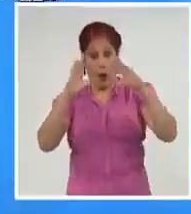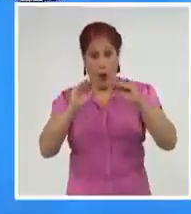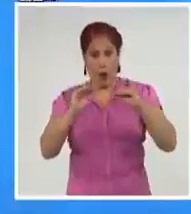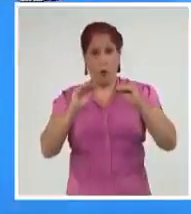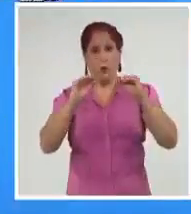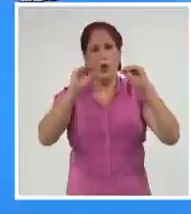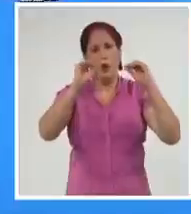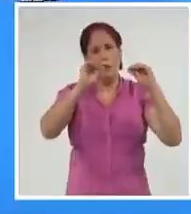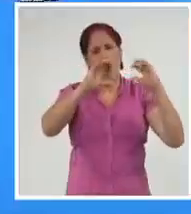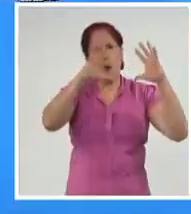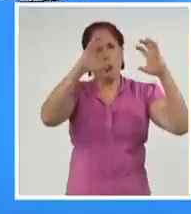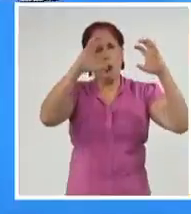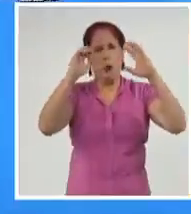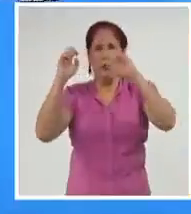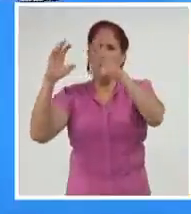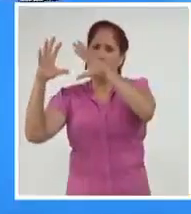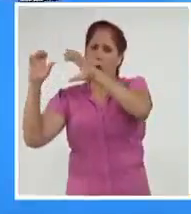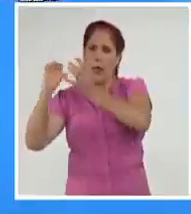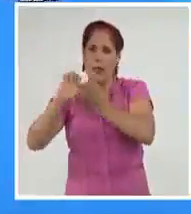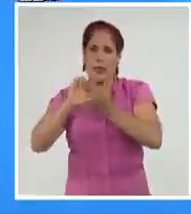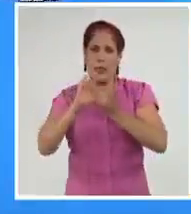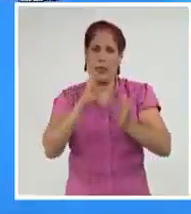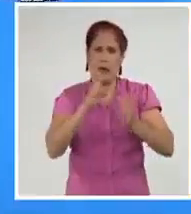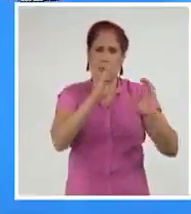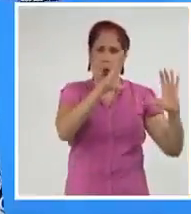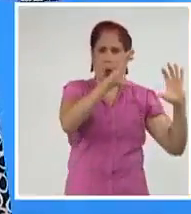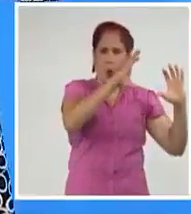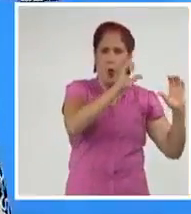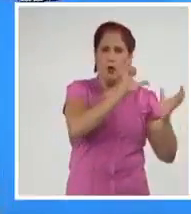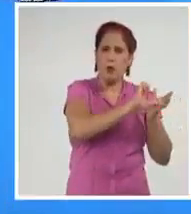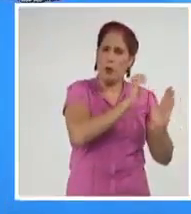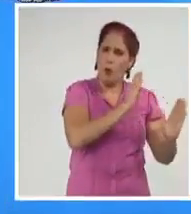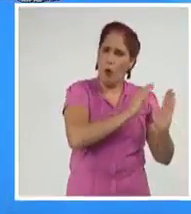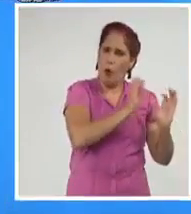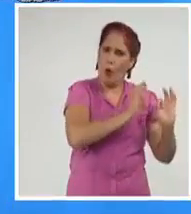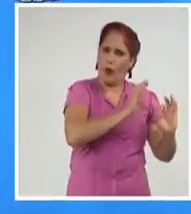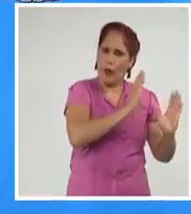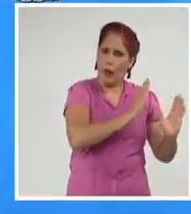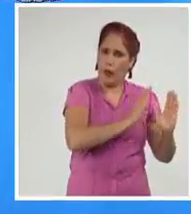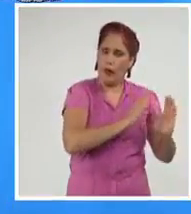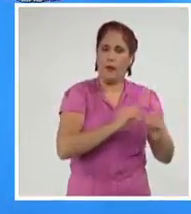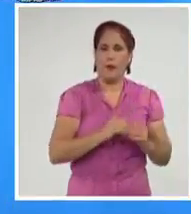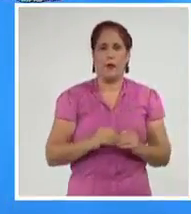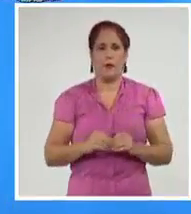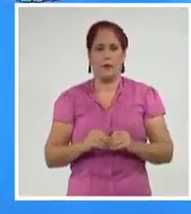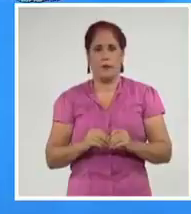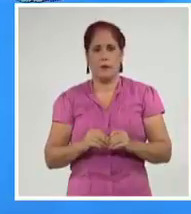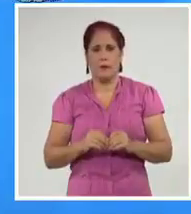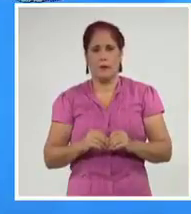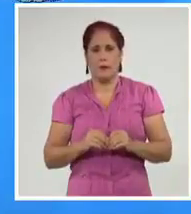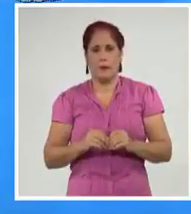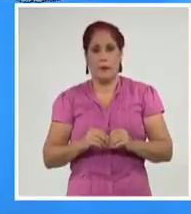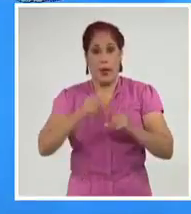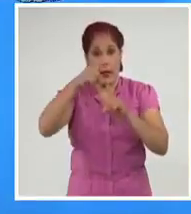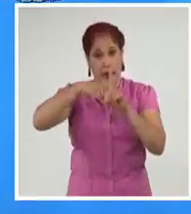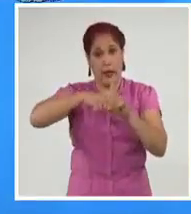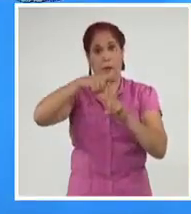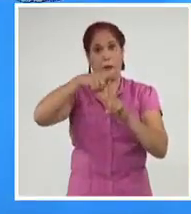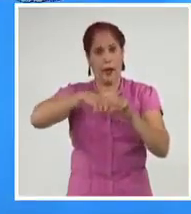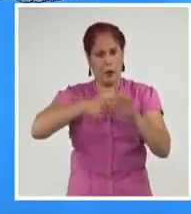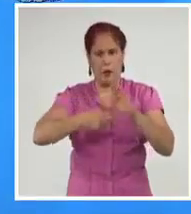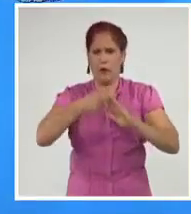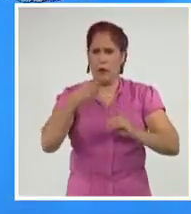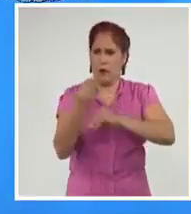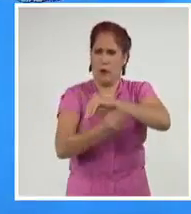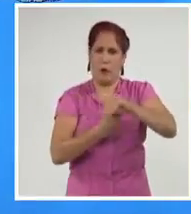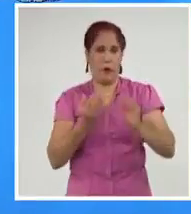nubosidad en el centro y en el oriente y parcialmente nublado con chubascos aislados en la región occidental. Las temperaturas se mantienen con poco